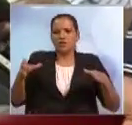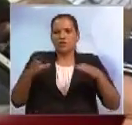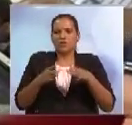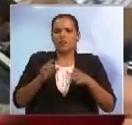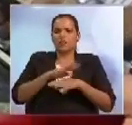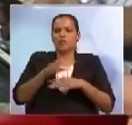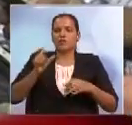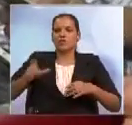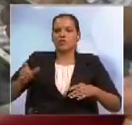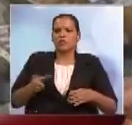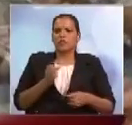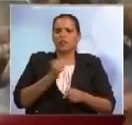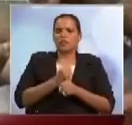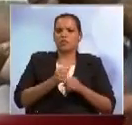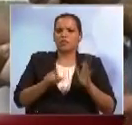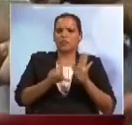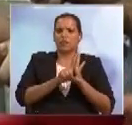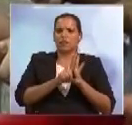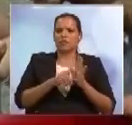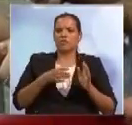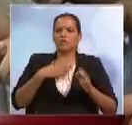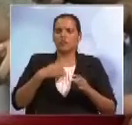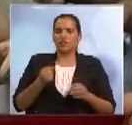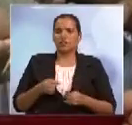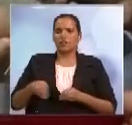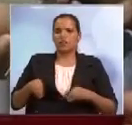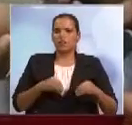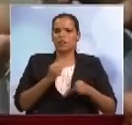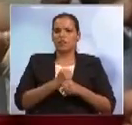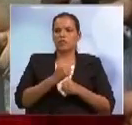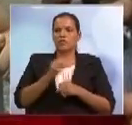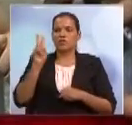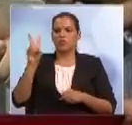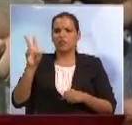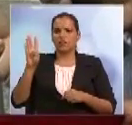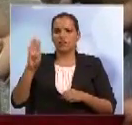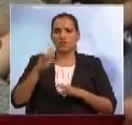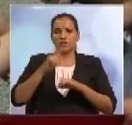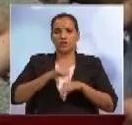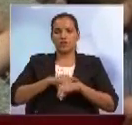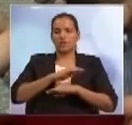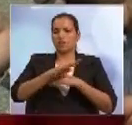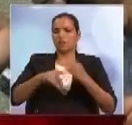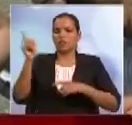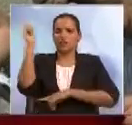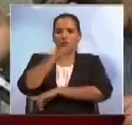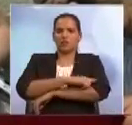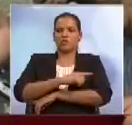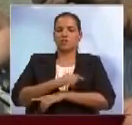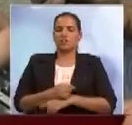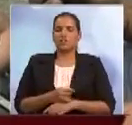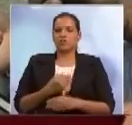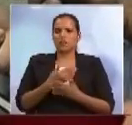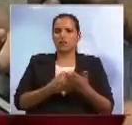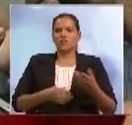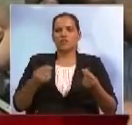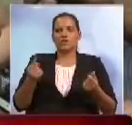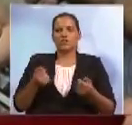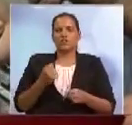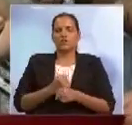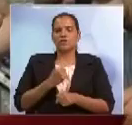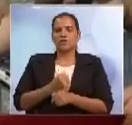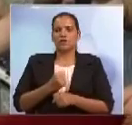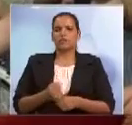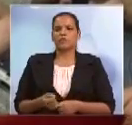todas las personas que operan justicias complicadas la operatividad de 24 horas y sobre todo las audiencias fallidas con esto se acaba